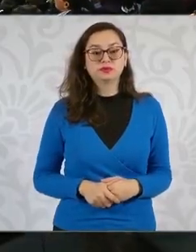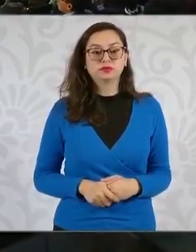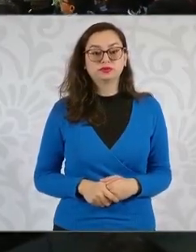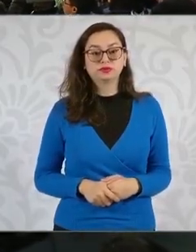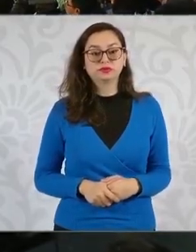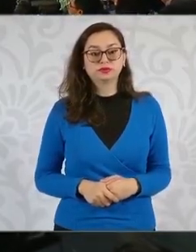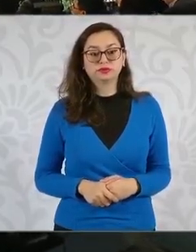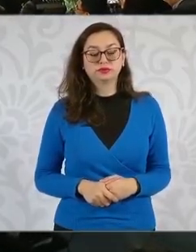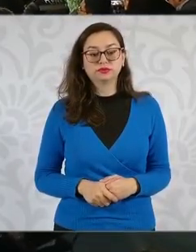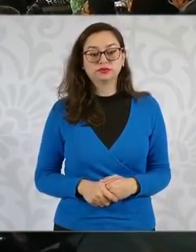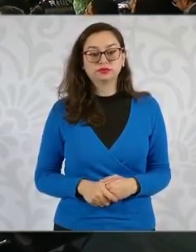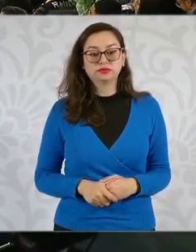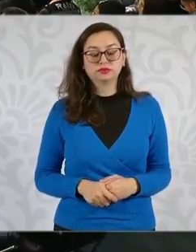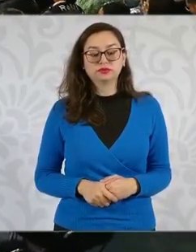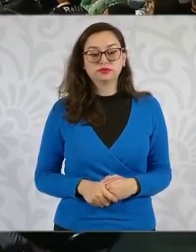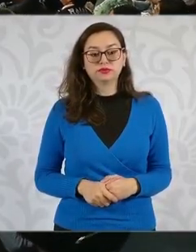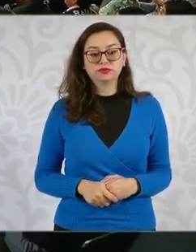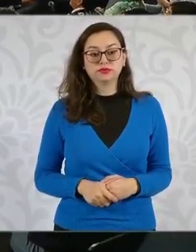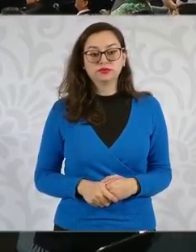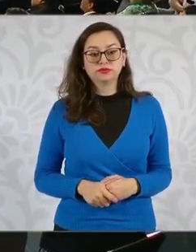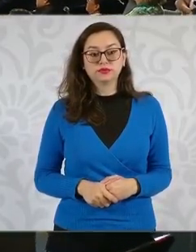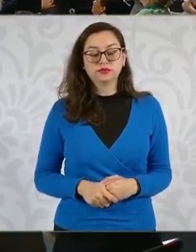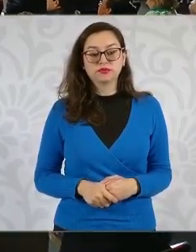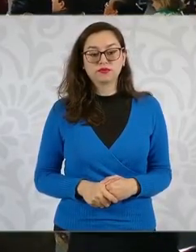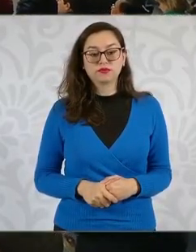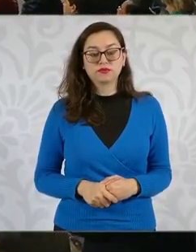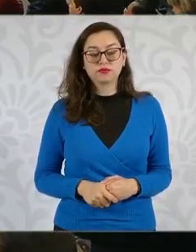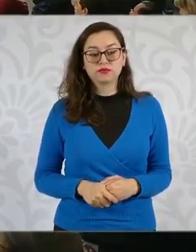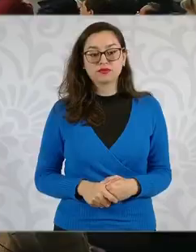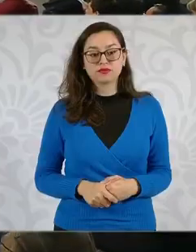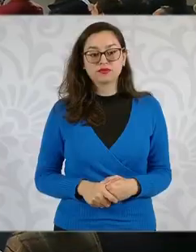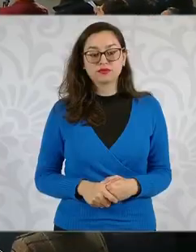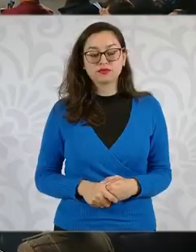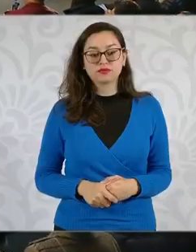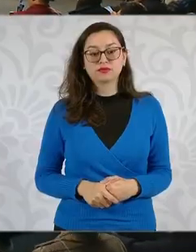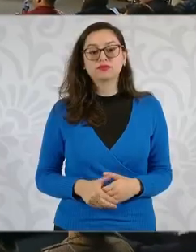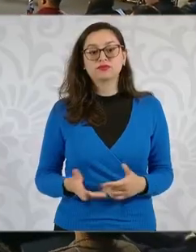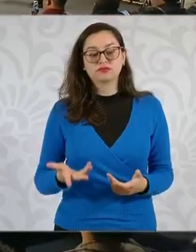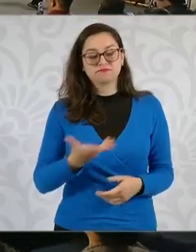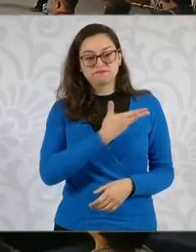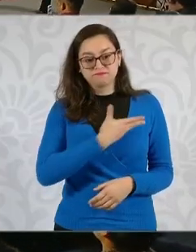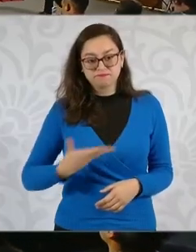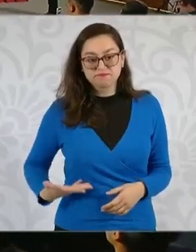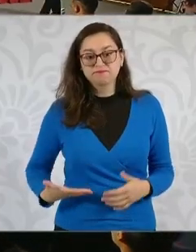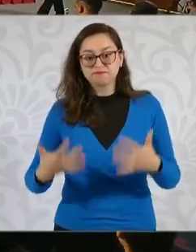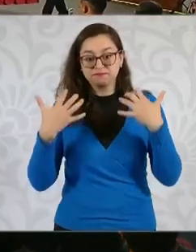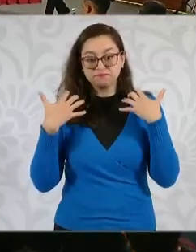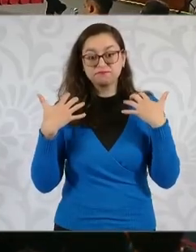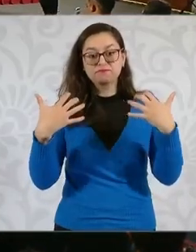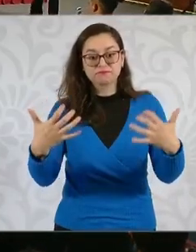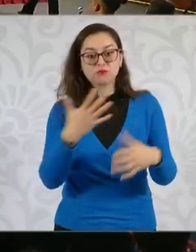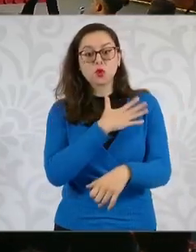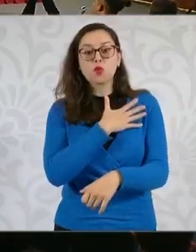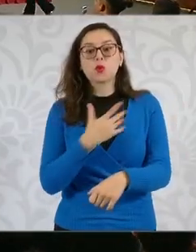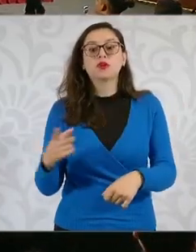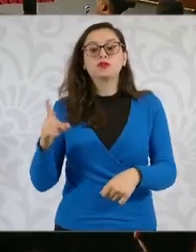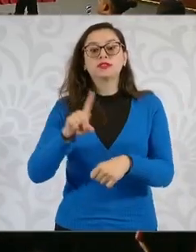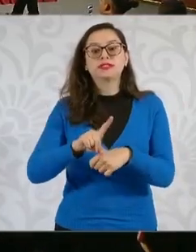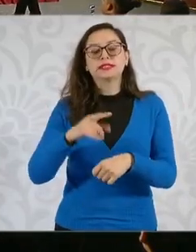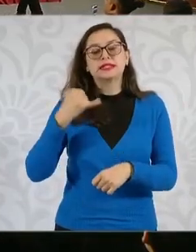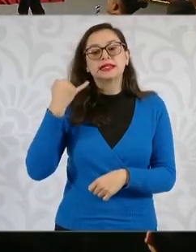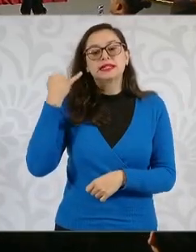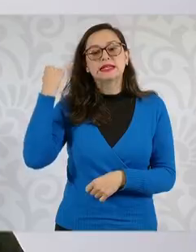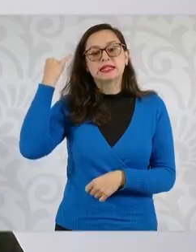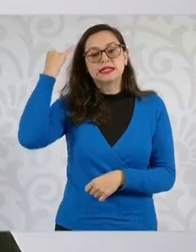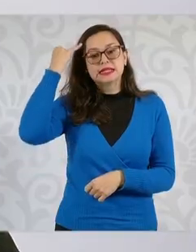cuari cuari cuari a todos los que se encuentran en este recinto les acabo de decir buenos días en la